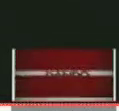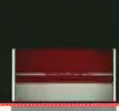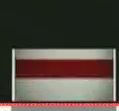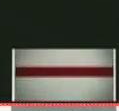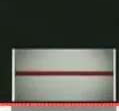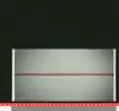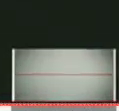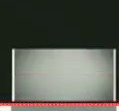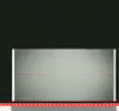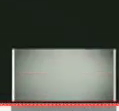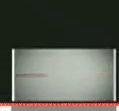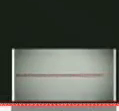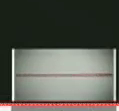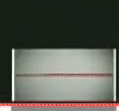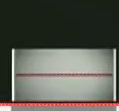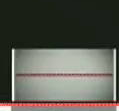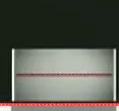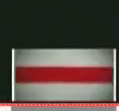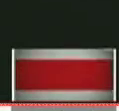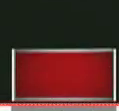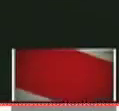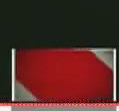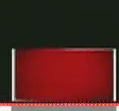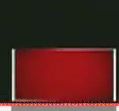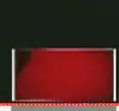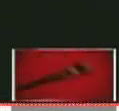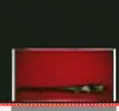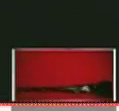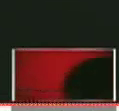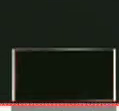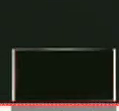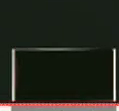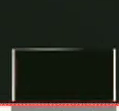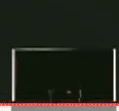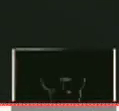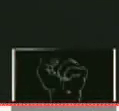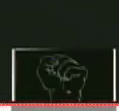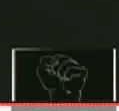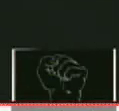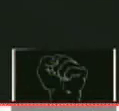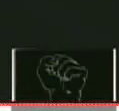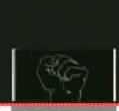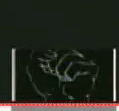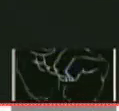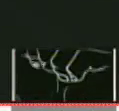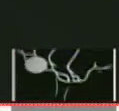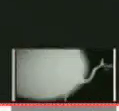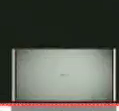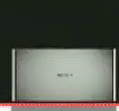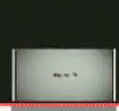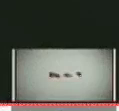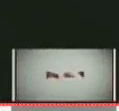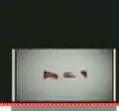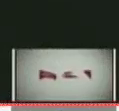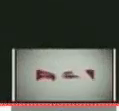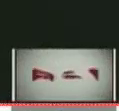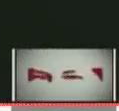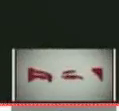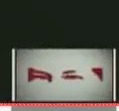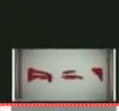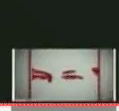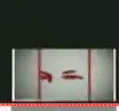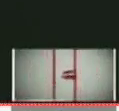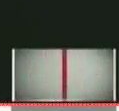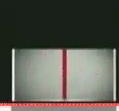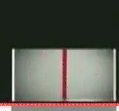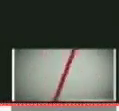Dios mío, tenemos que radicalizar la cuarentena. Tenemos que mantener la contención del caso. Yo me veo, cuando veo esa